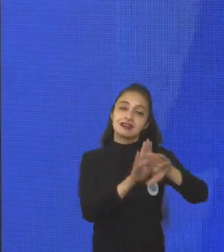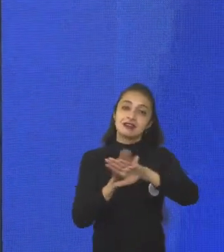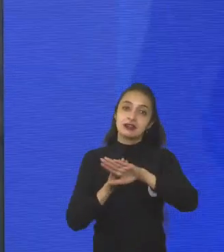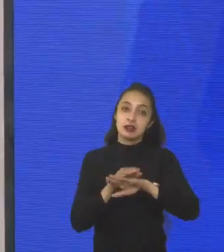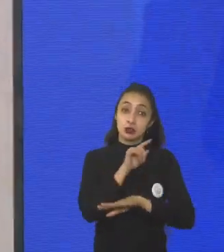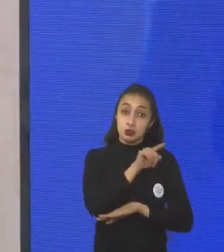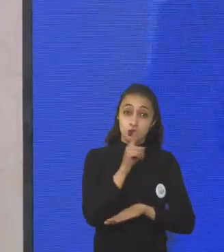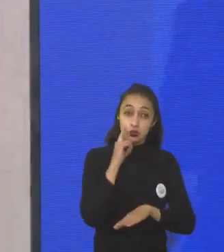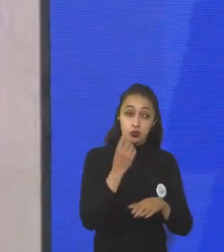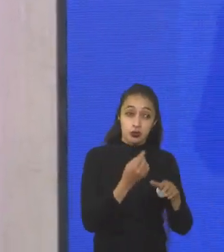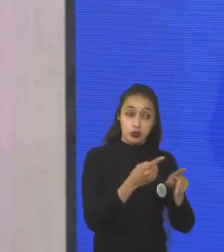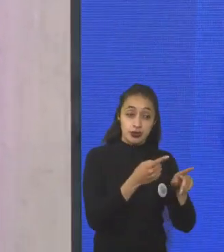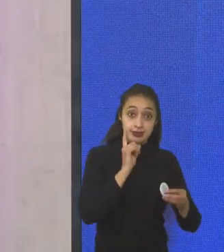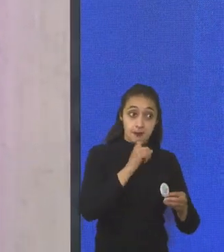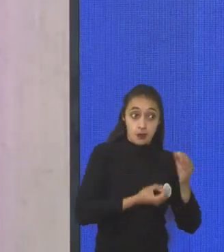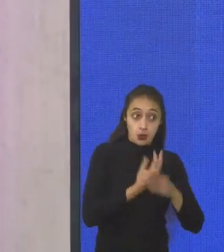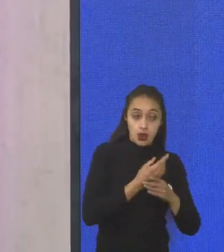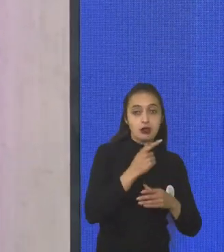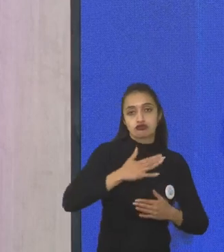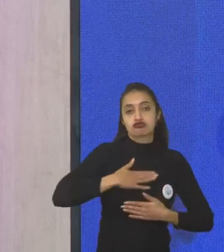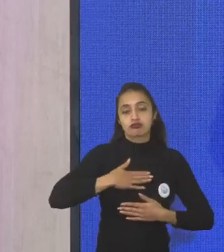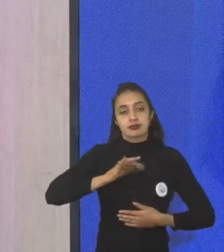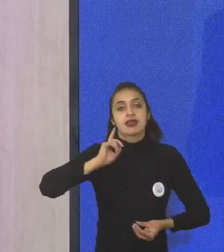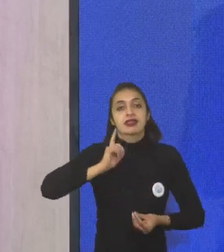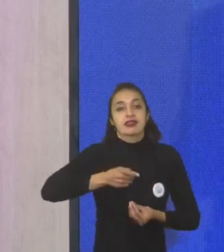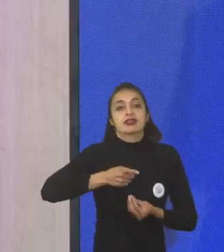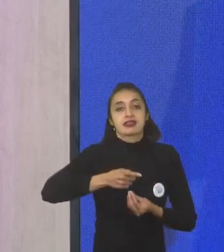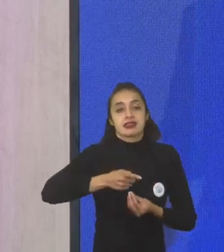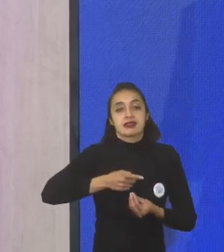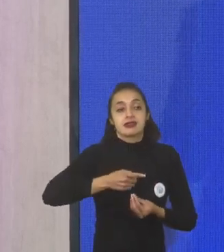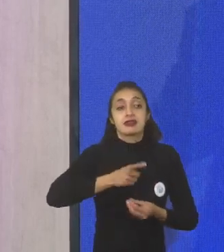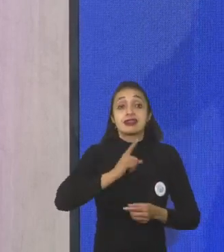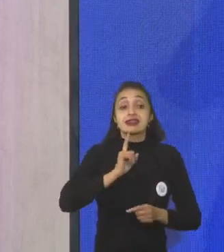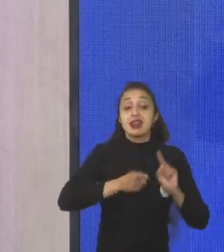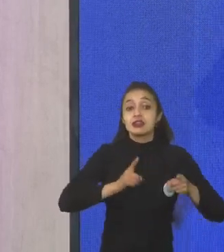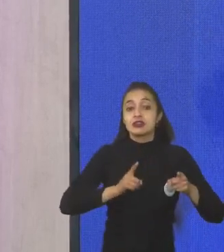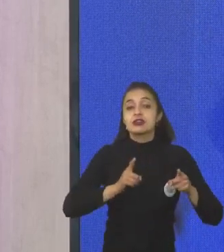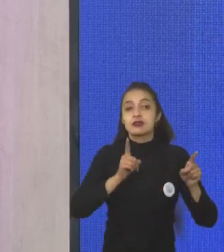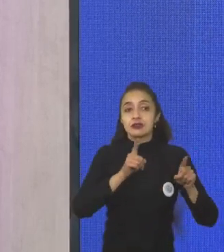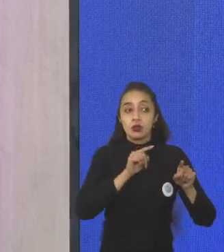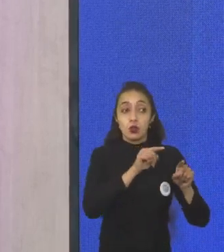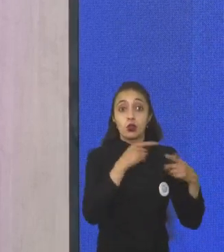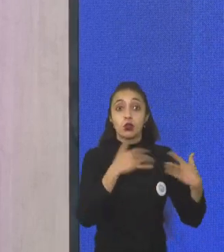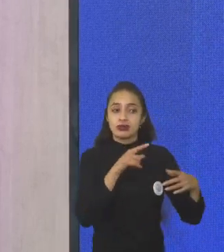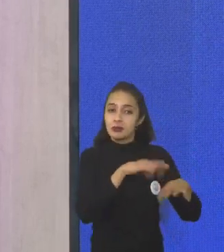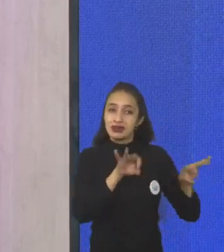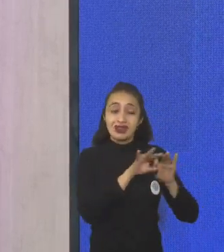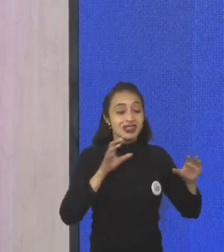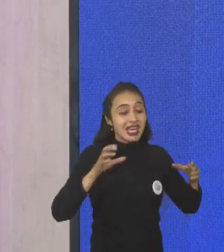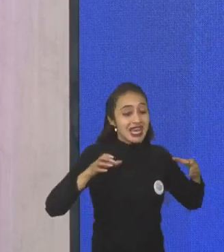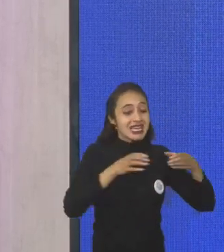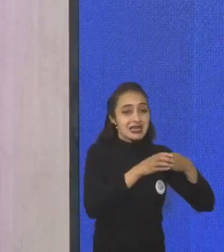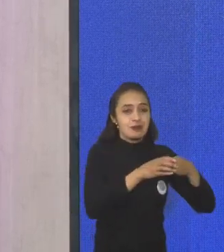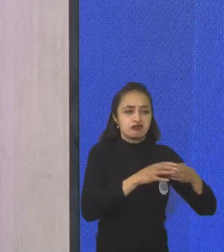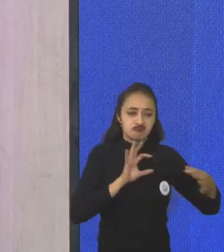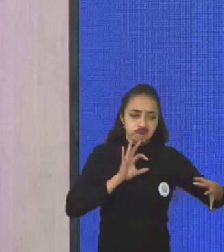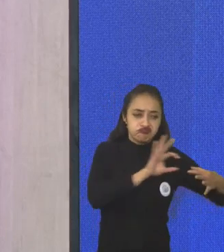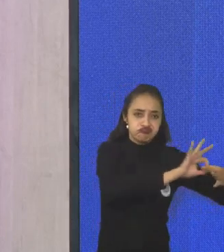eres la productora? Soy la directora. ¿Tú eres la directora? Sí. Ok. Primero que todo, haz un gran equipo con tu productor o